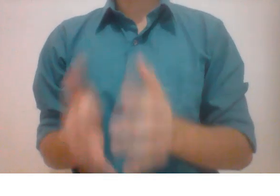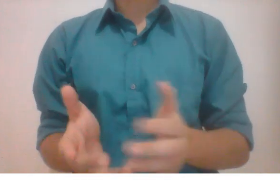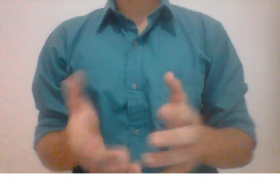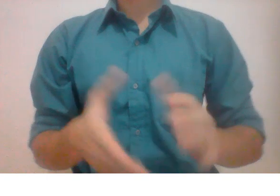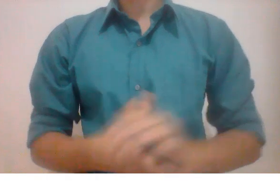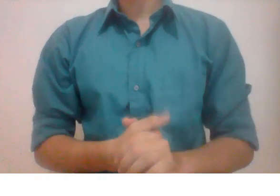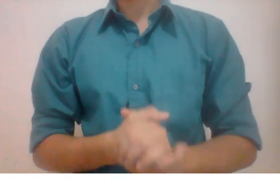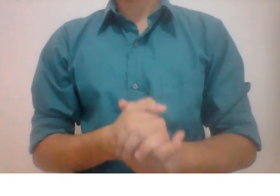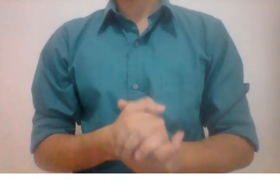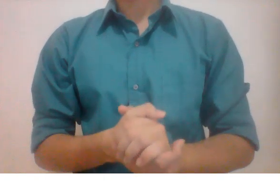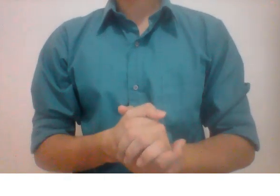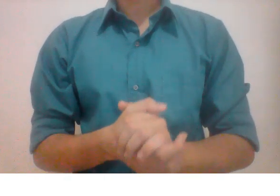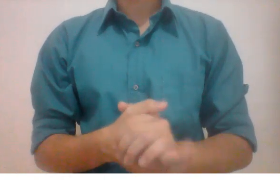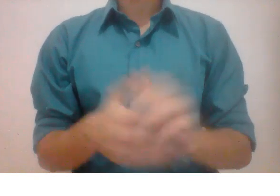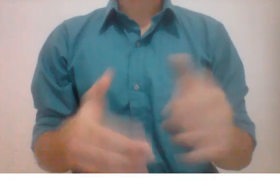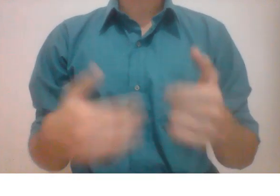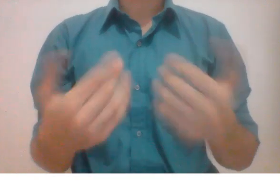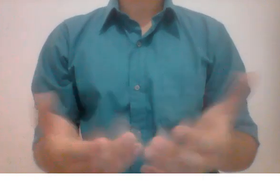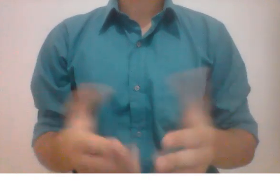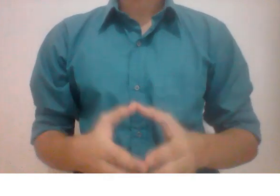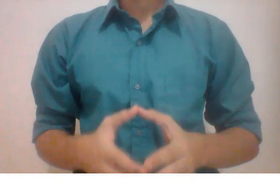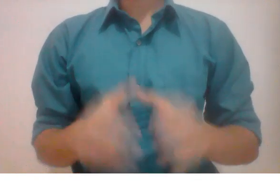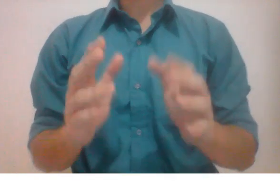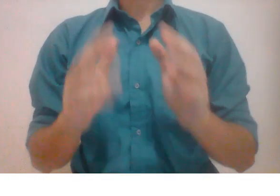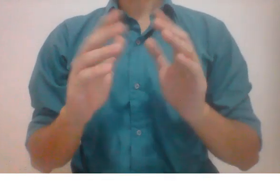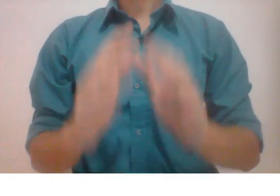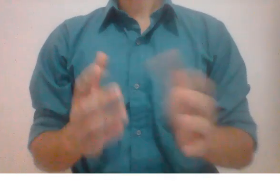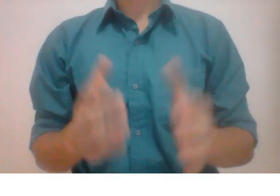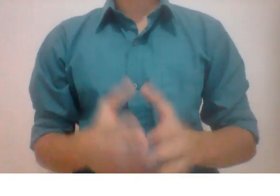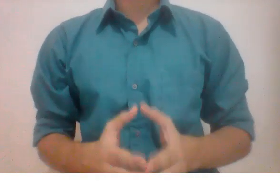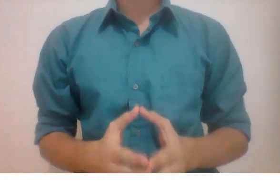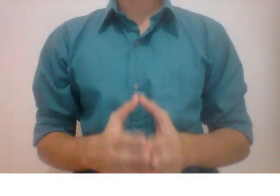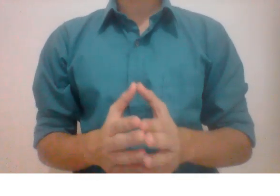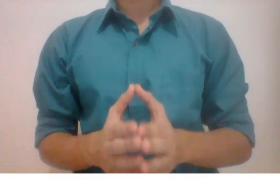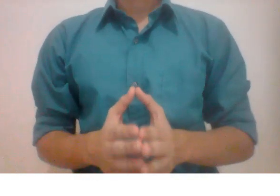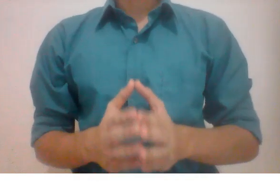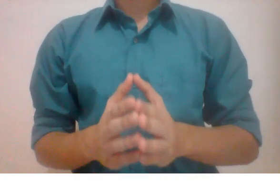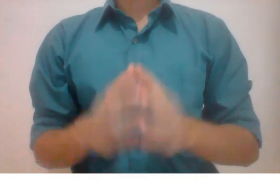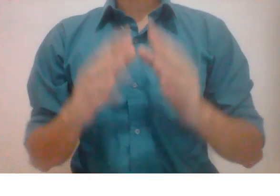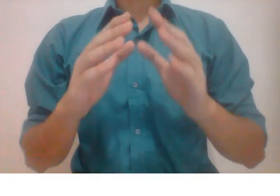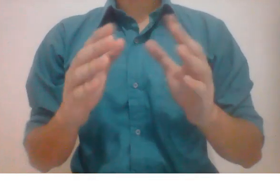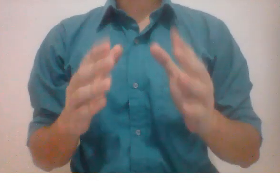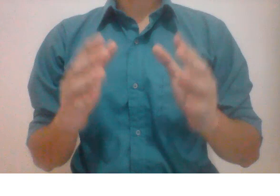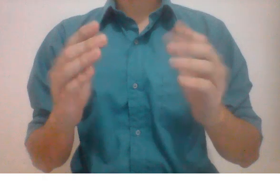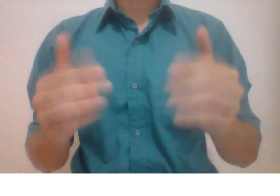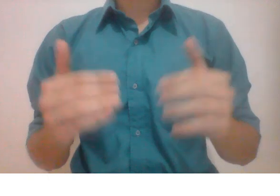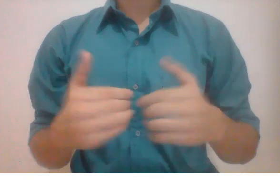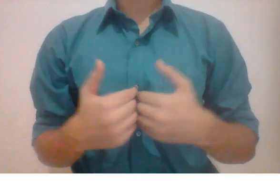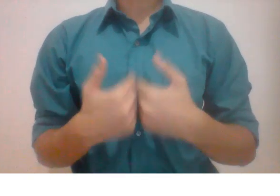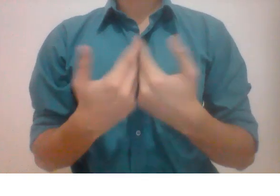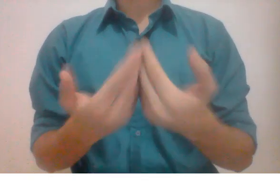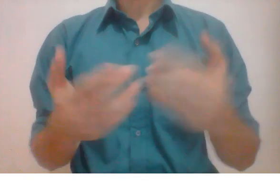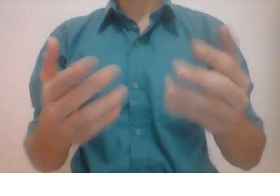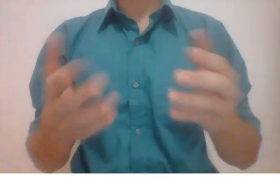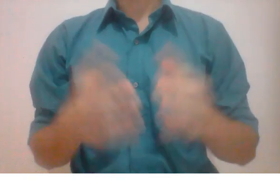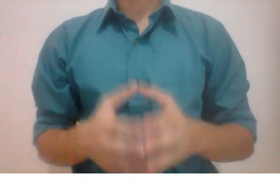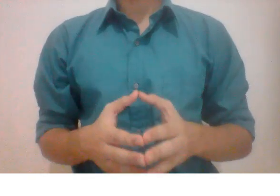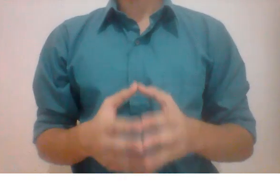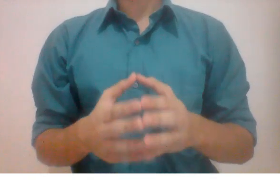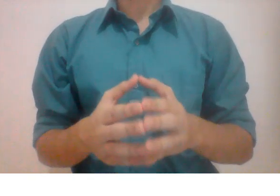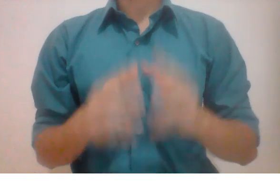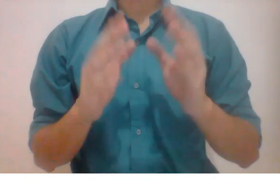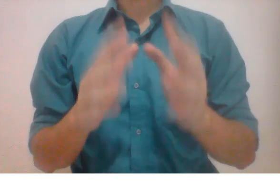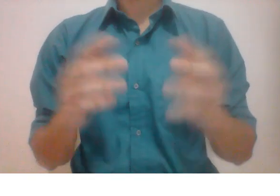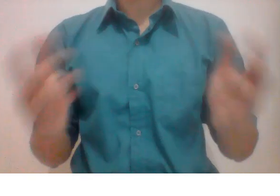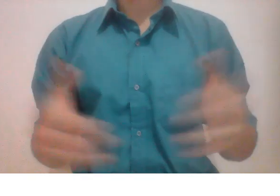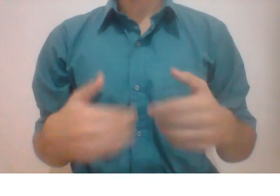el actual dirigente del PAN, que es Marco Cortés, dice que para 2021 los mexicanos van a recuperar la confianza